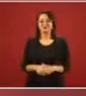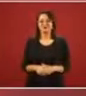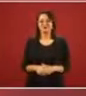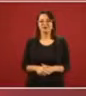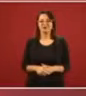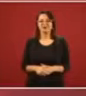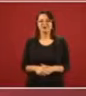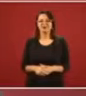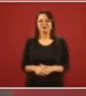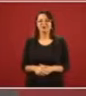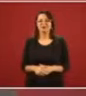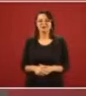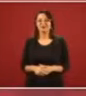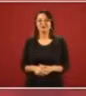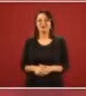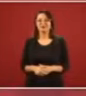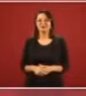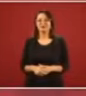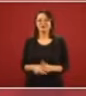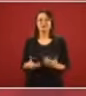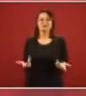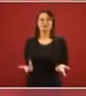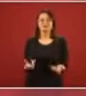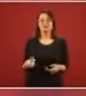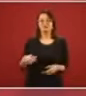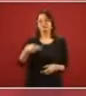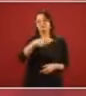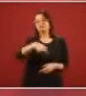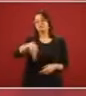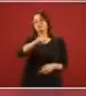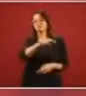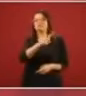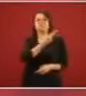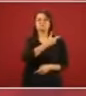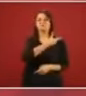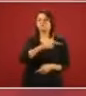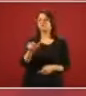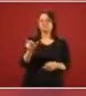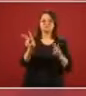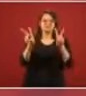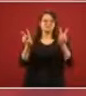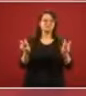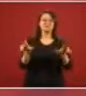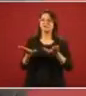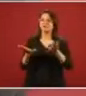Ellos no quisieran que se hablara del avión, porque imagínense,